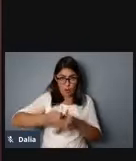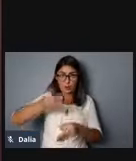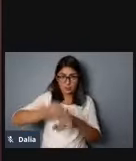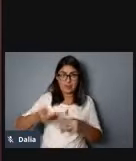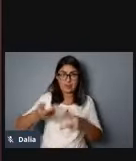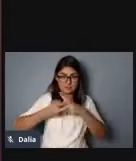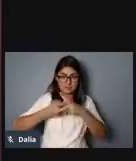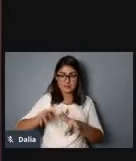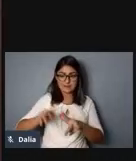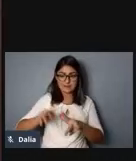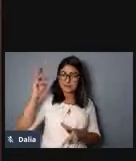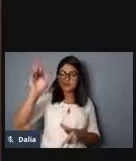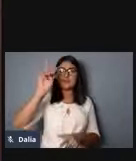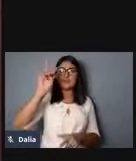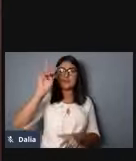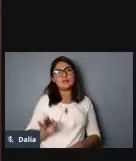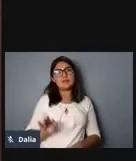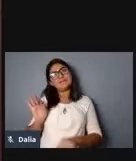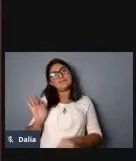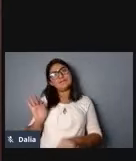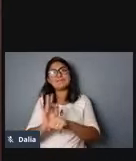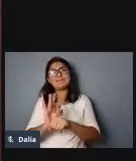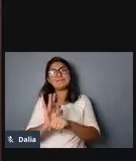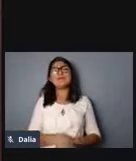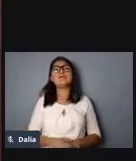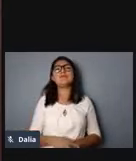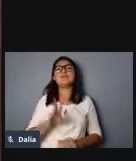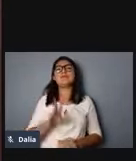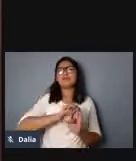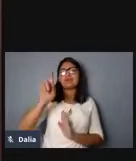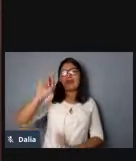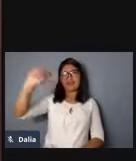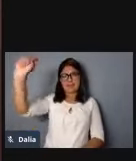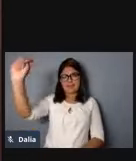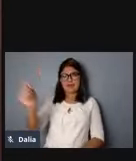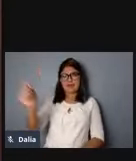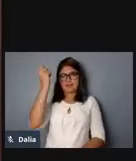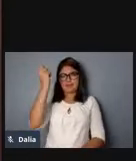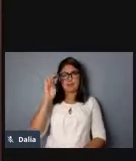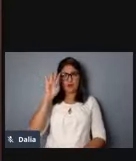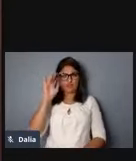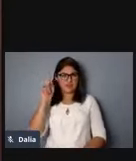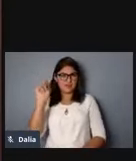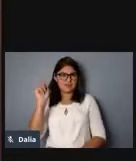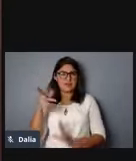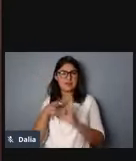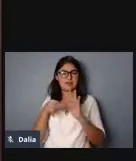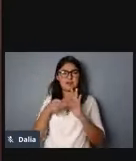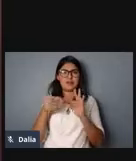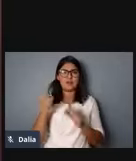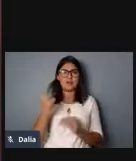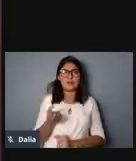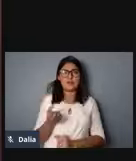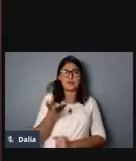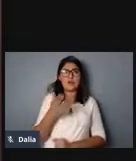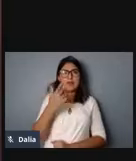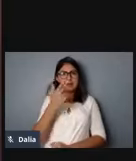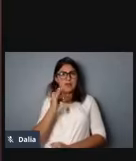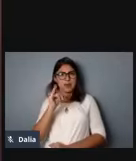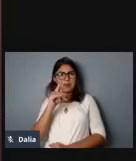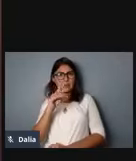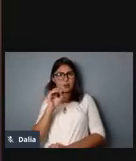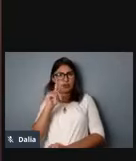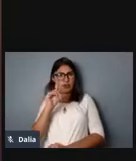TEC tiene una frase maravillosa, hipoteca social TEC, ¿no? Y es una cosa maravillosa,